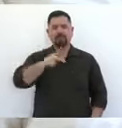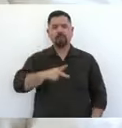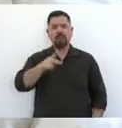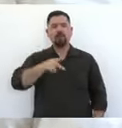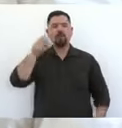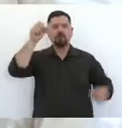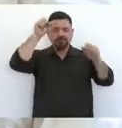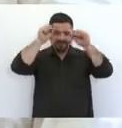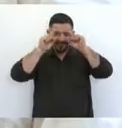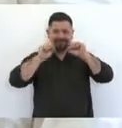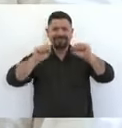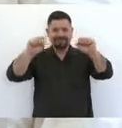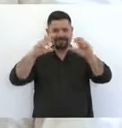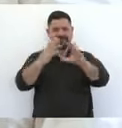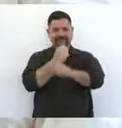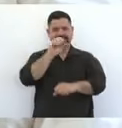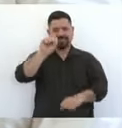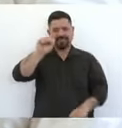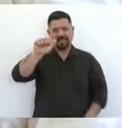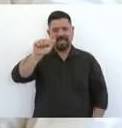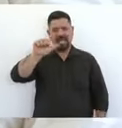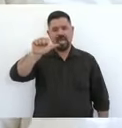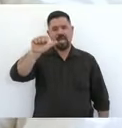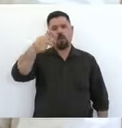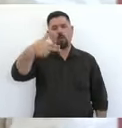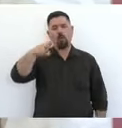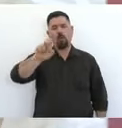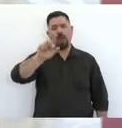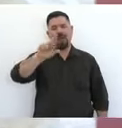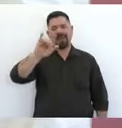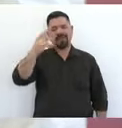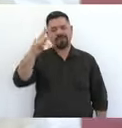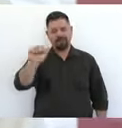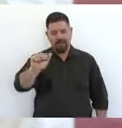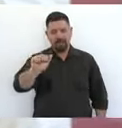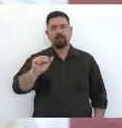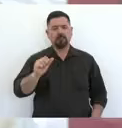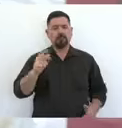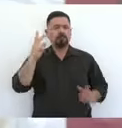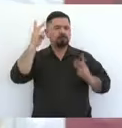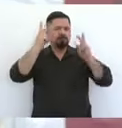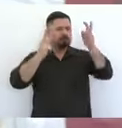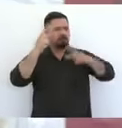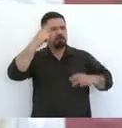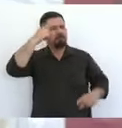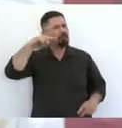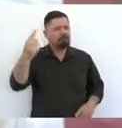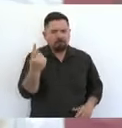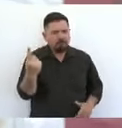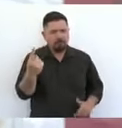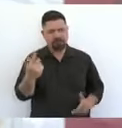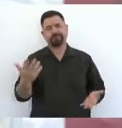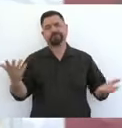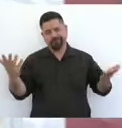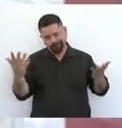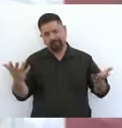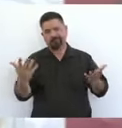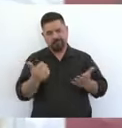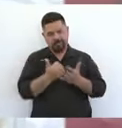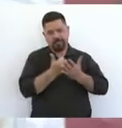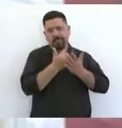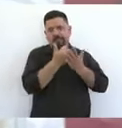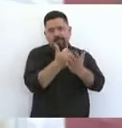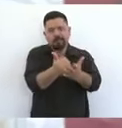venir a visitarles con el propósito de ayudar en todo lo